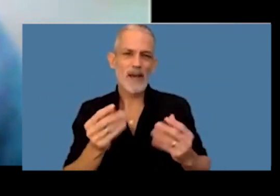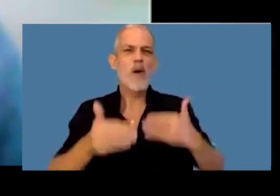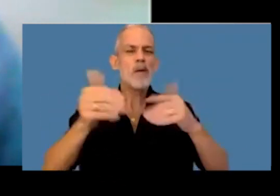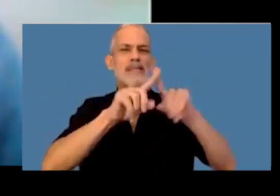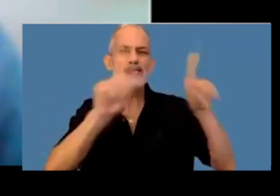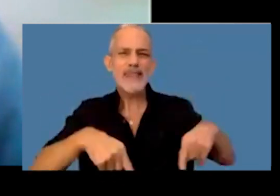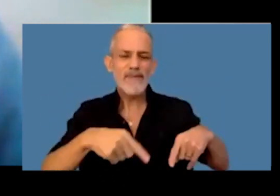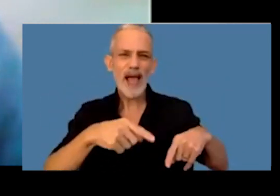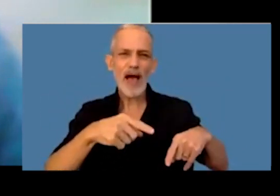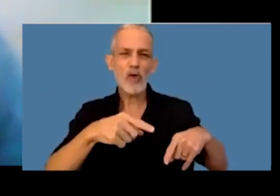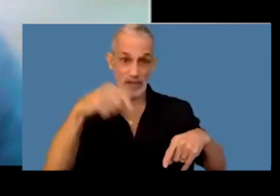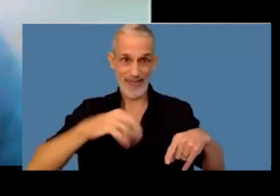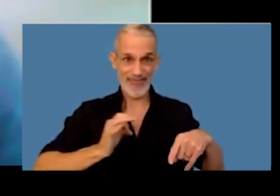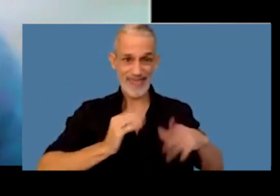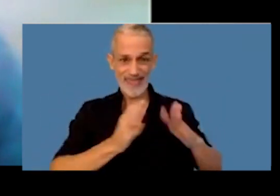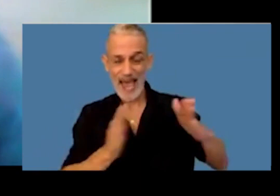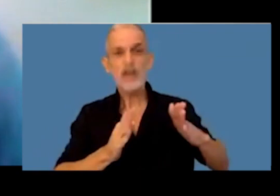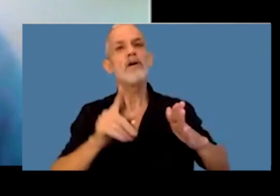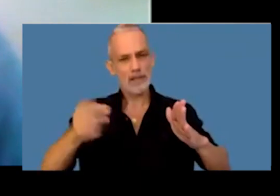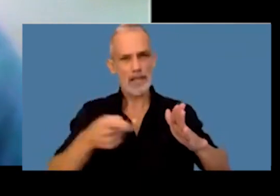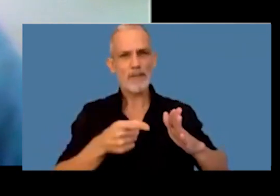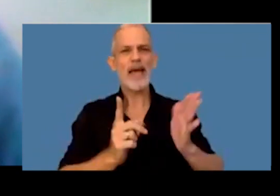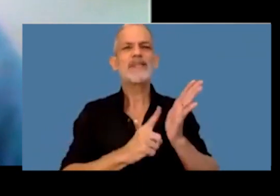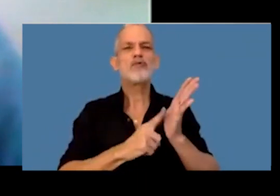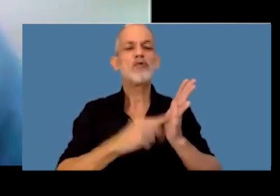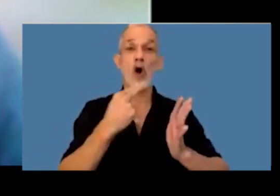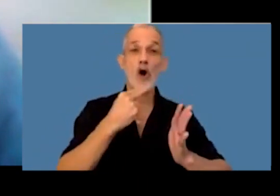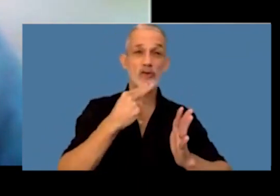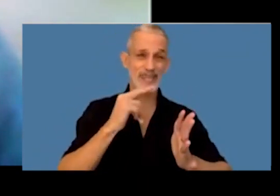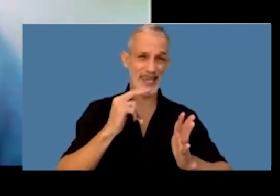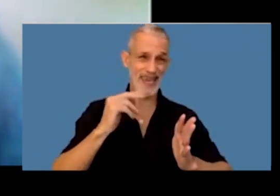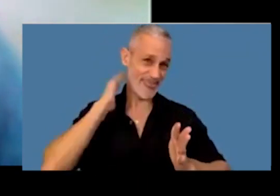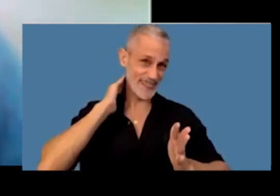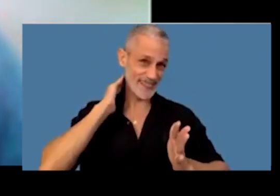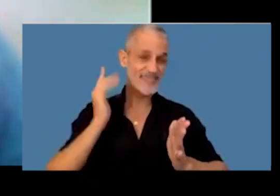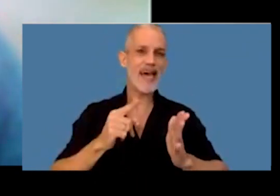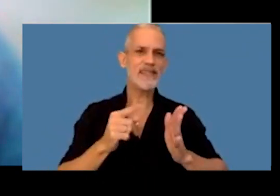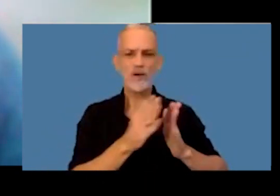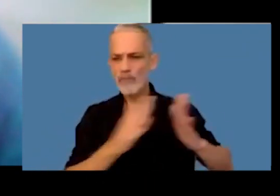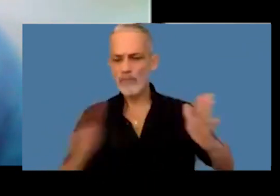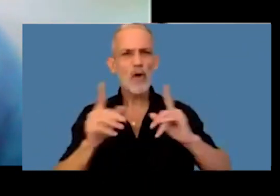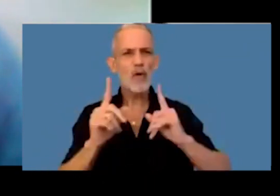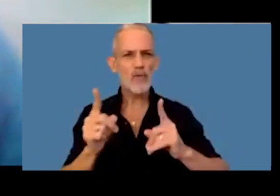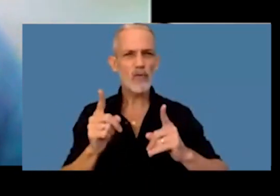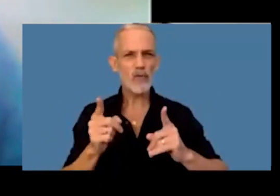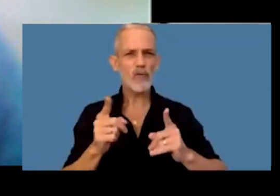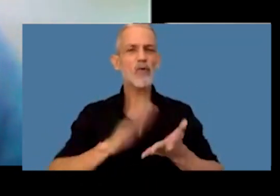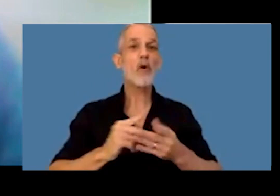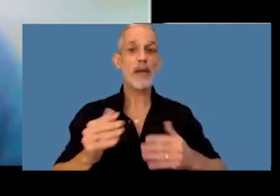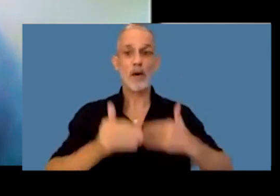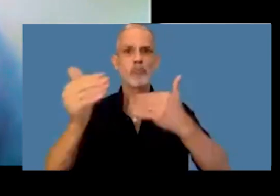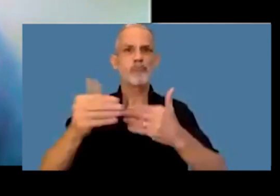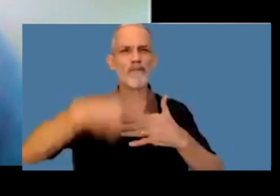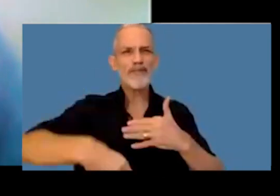de este año, con la resolución 1116, que tiene vigencia no solo en cuanto a la prórroga de los certificados